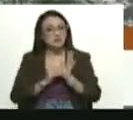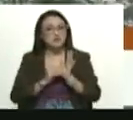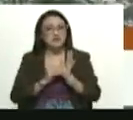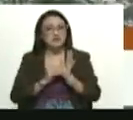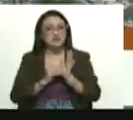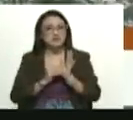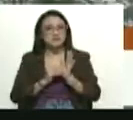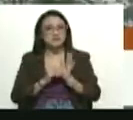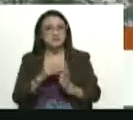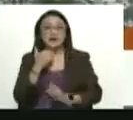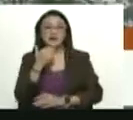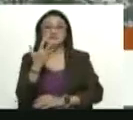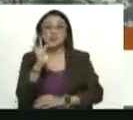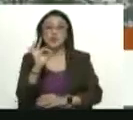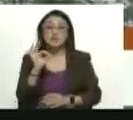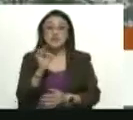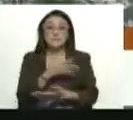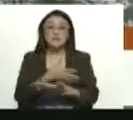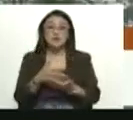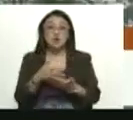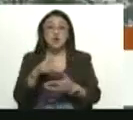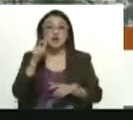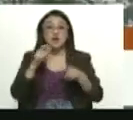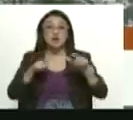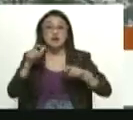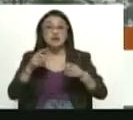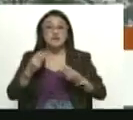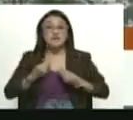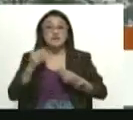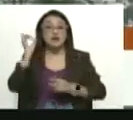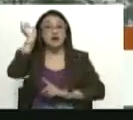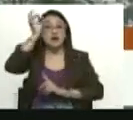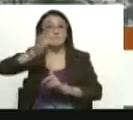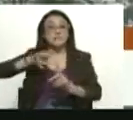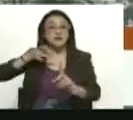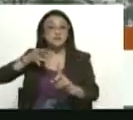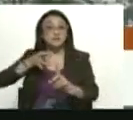la de casi 50 millones de habitantes que viven en la Amazonía.